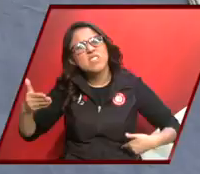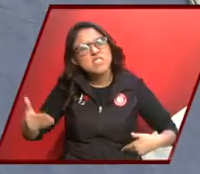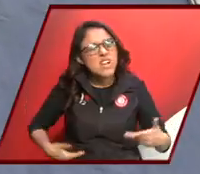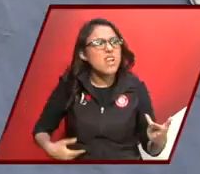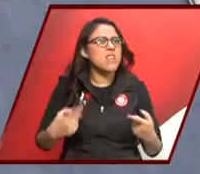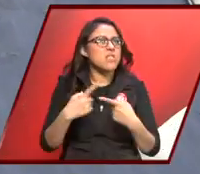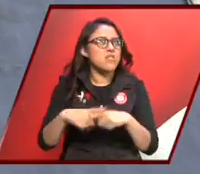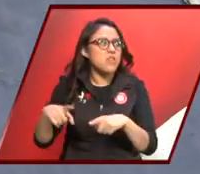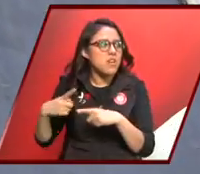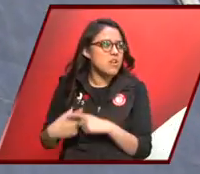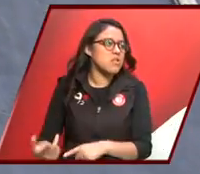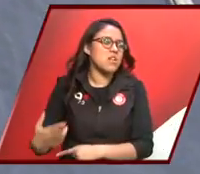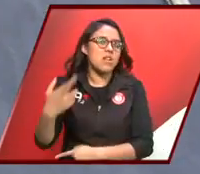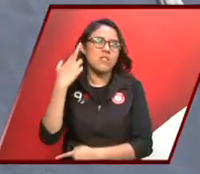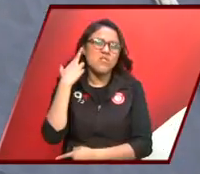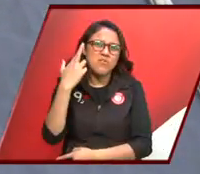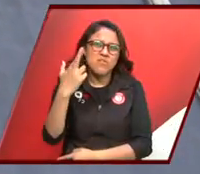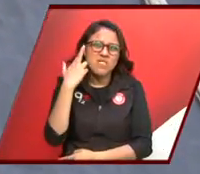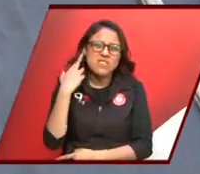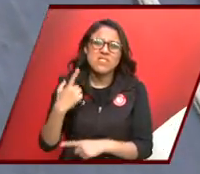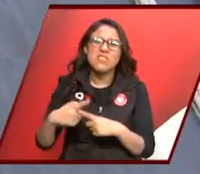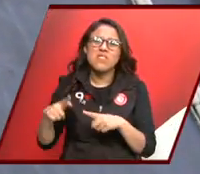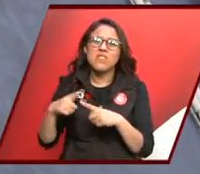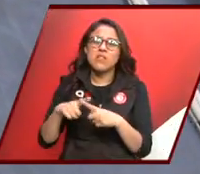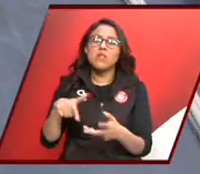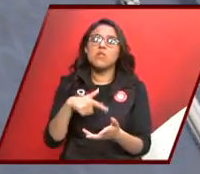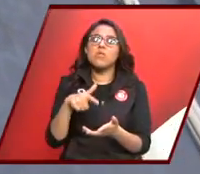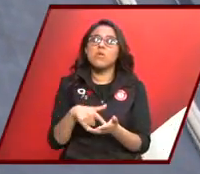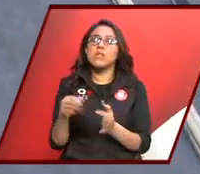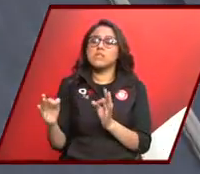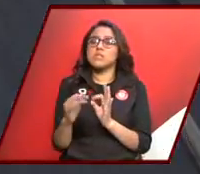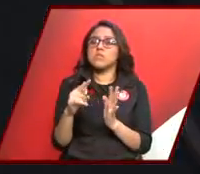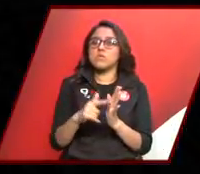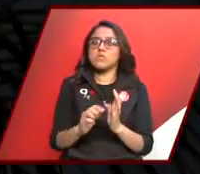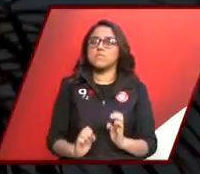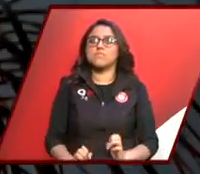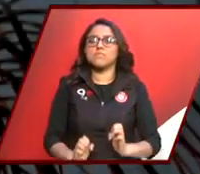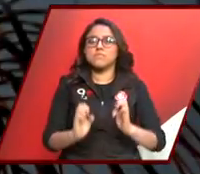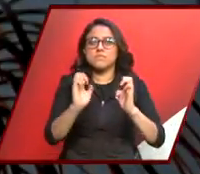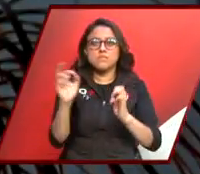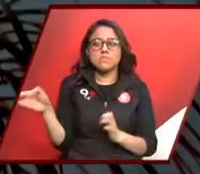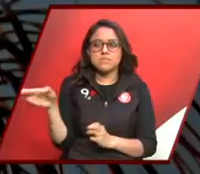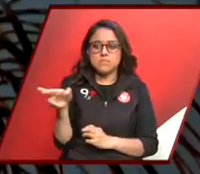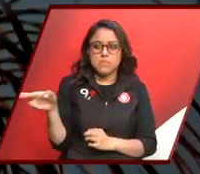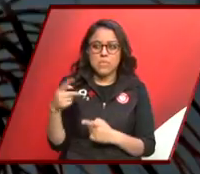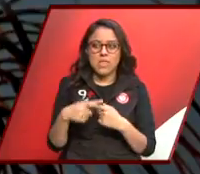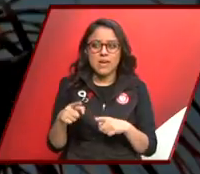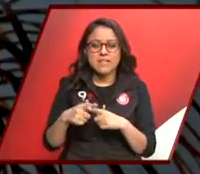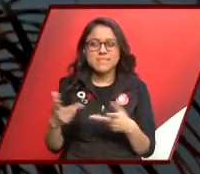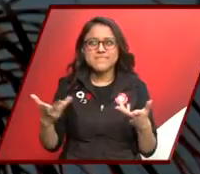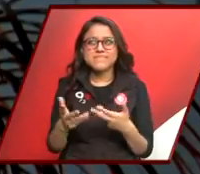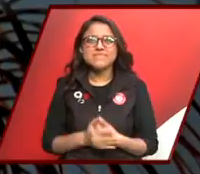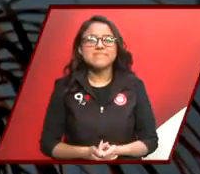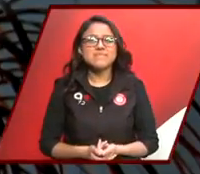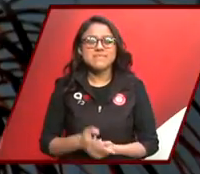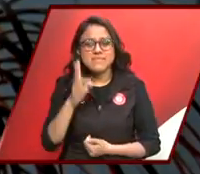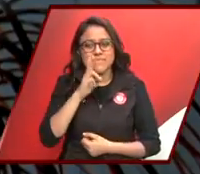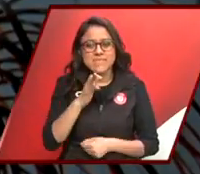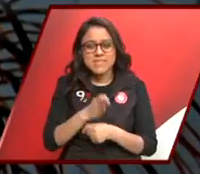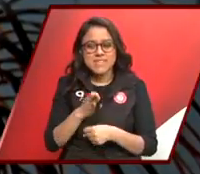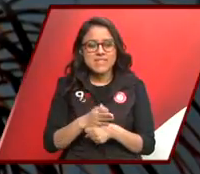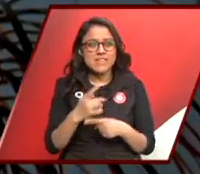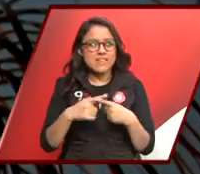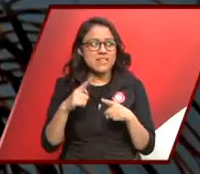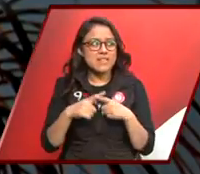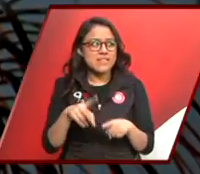generan extractores y bombas de un restaurante que colinda con su departamento. No verifica que hay una mala instalación, no verifica que hay